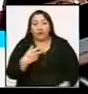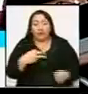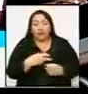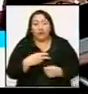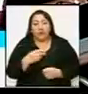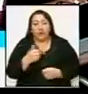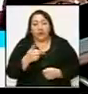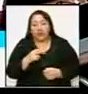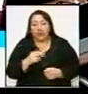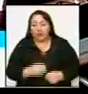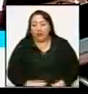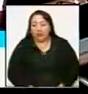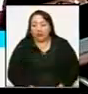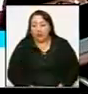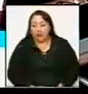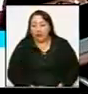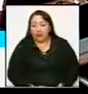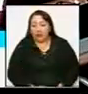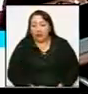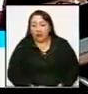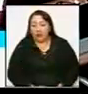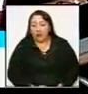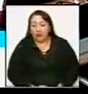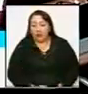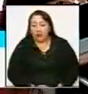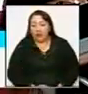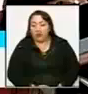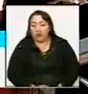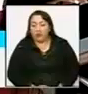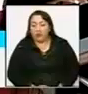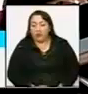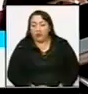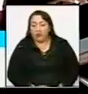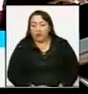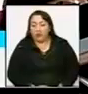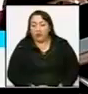una interrupción la congresista Aramayo, nuevamente. Congresista Aramayo. Muchas gracias.